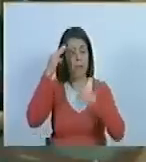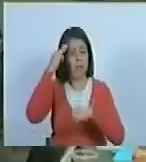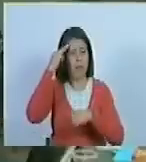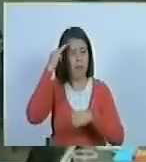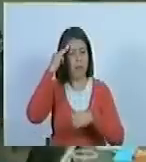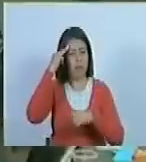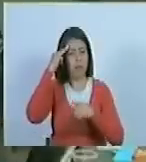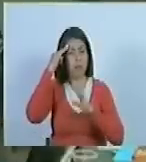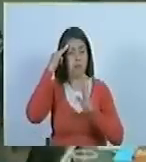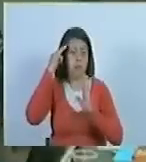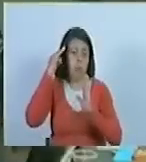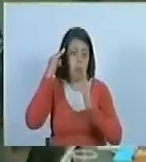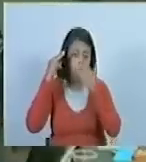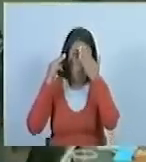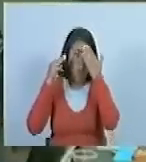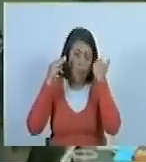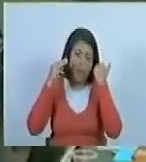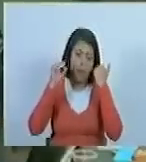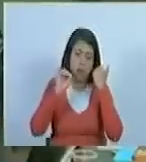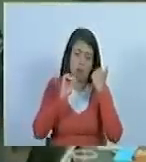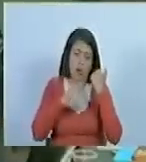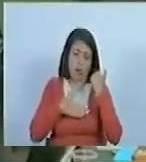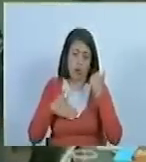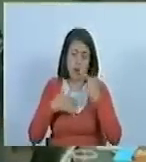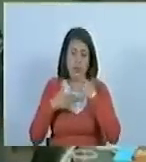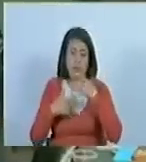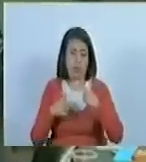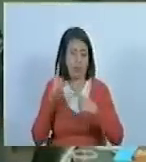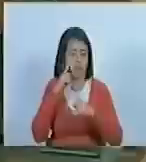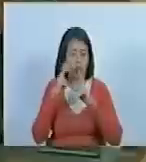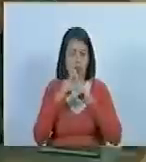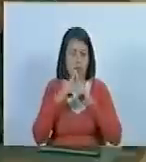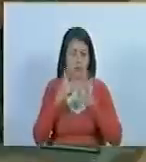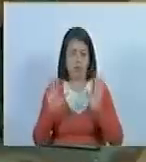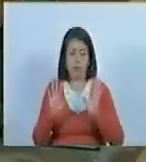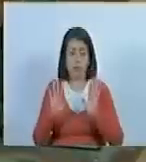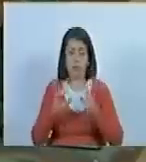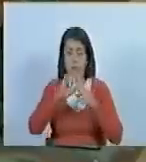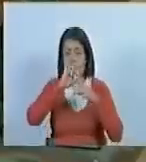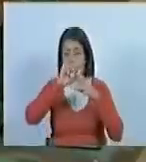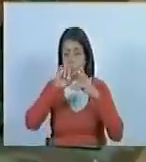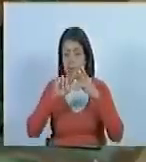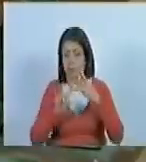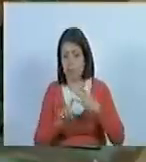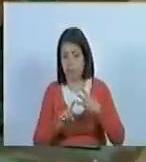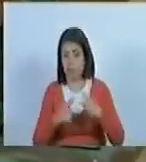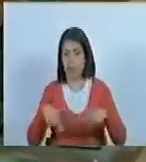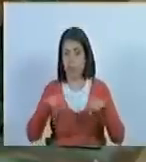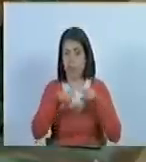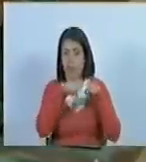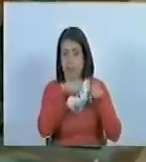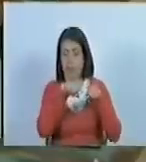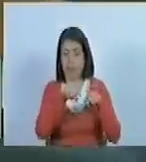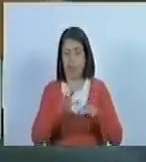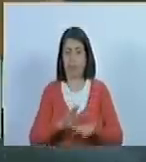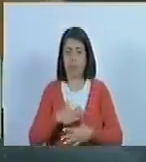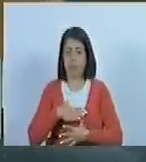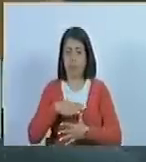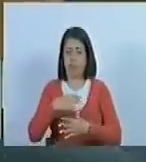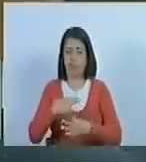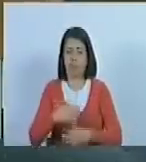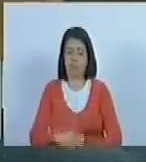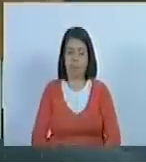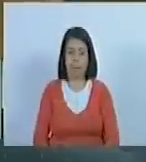decía, o desmemoria, o intencionalidad, o desconocimiento. Una de las tres cosas creo que suceden ahí, ¿no? Bien